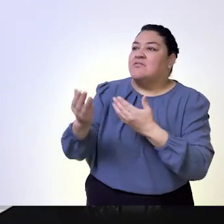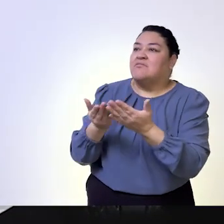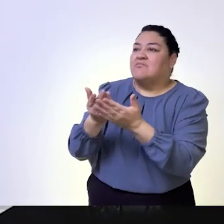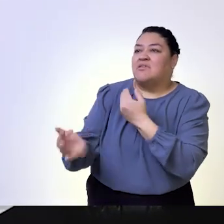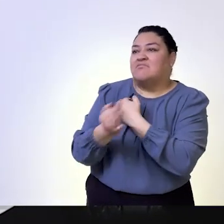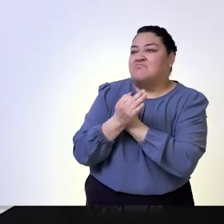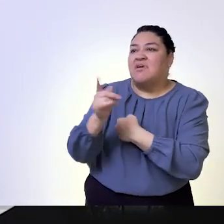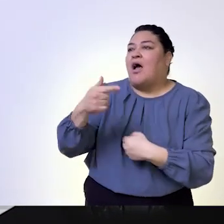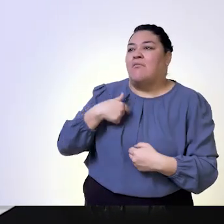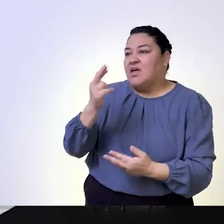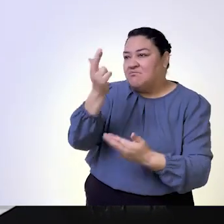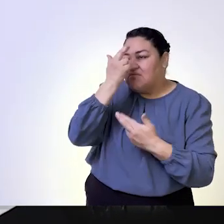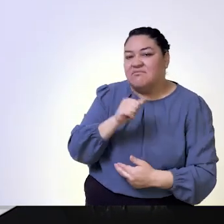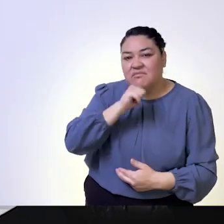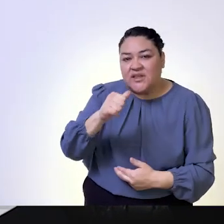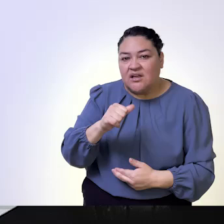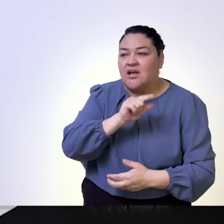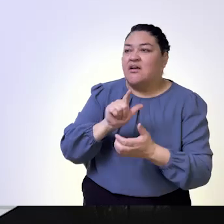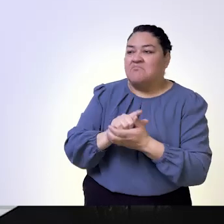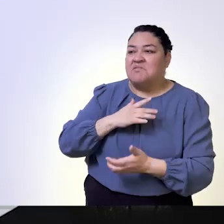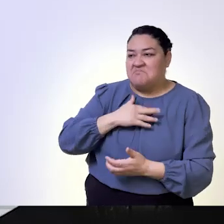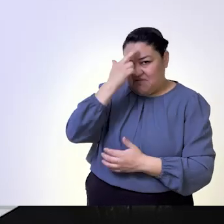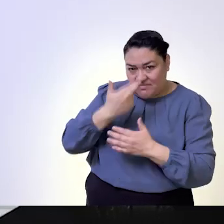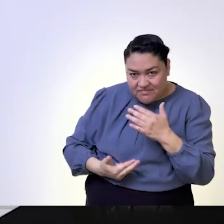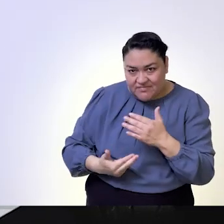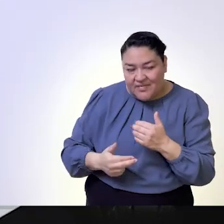de impugnación por considerar que no se están